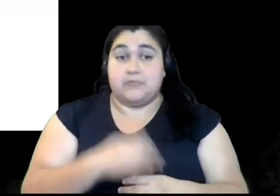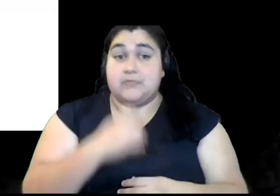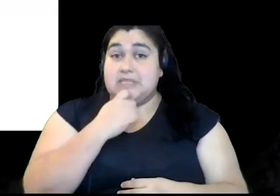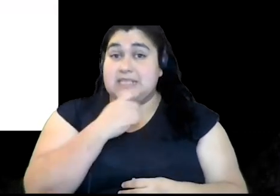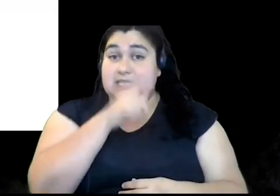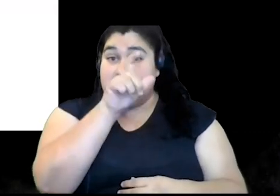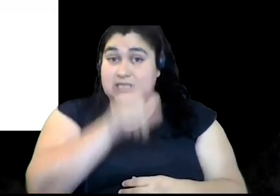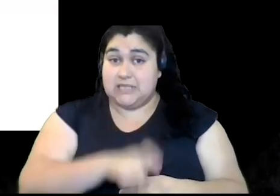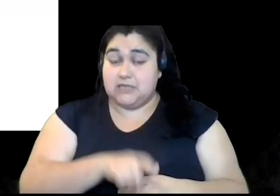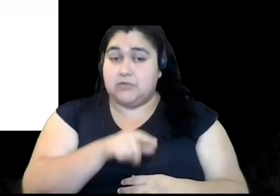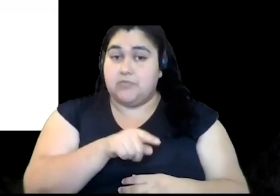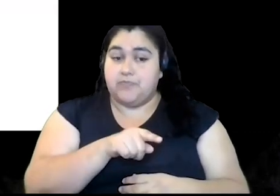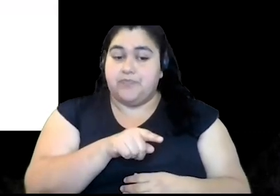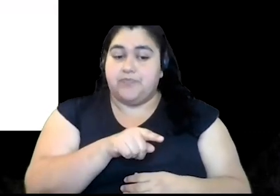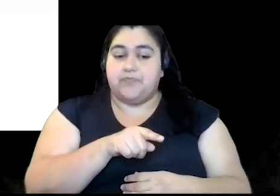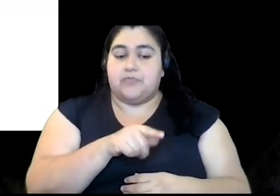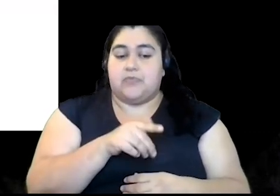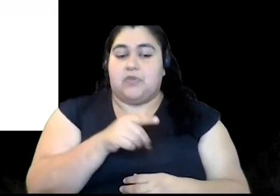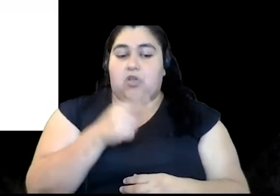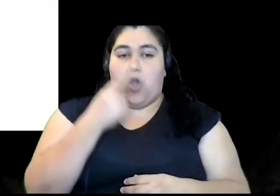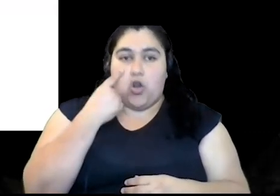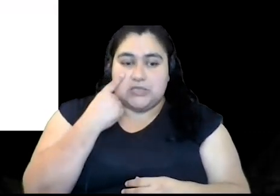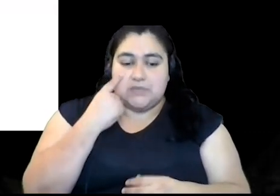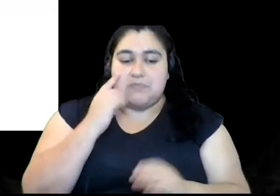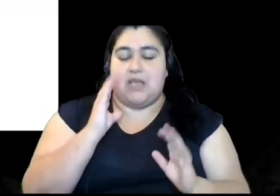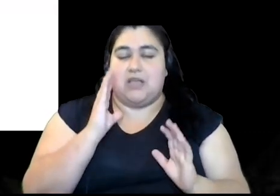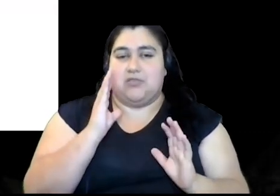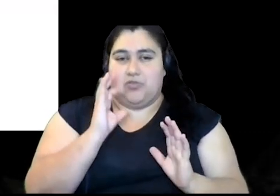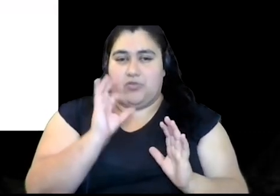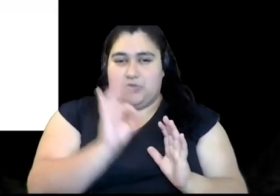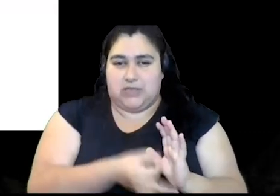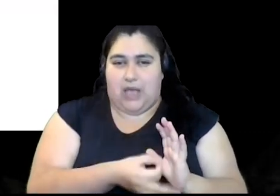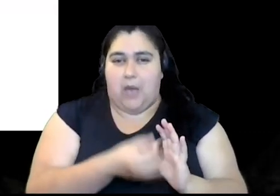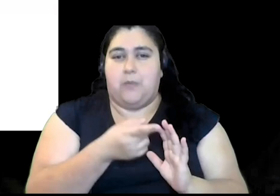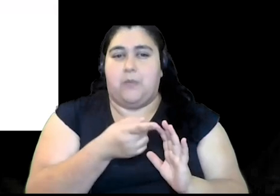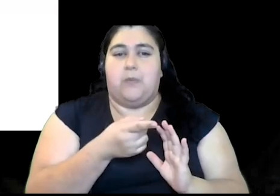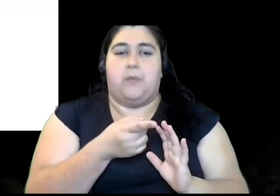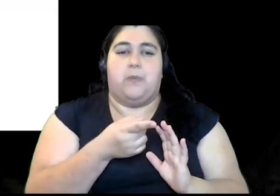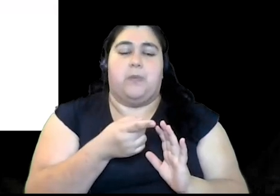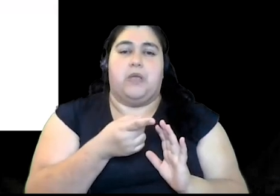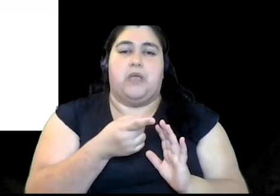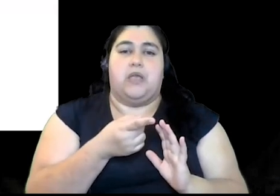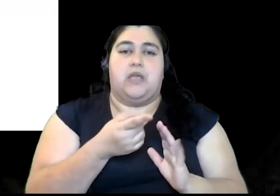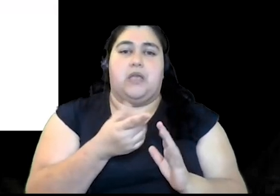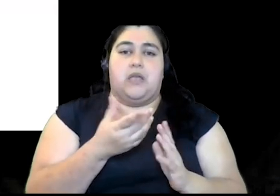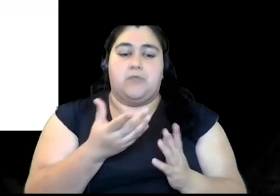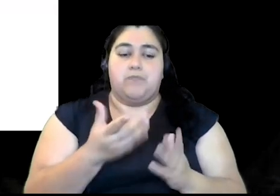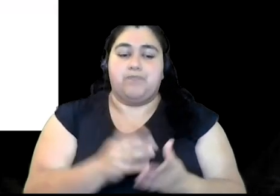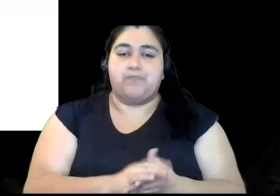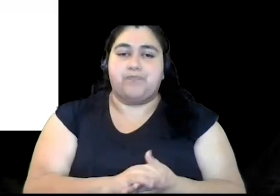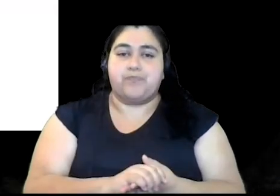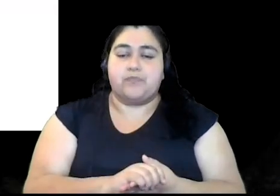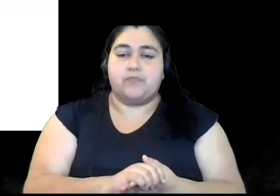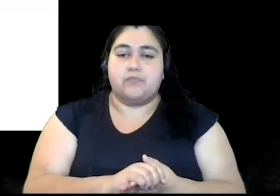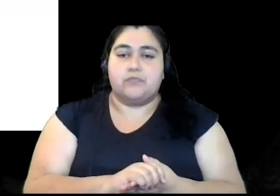su vez, tiene conocimiento que el causante